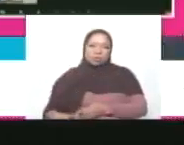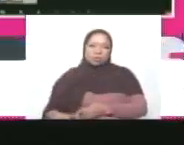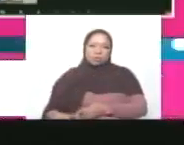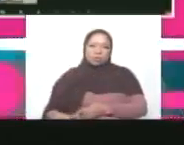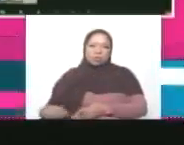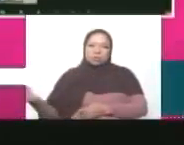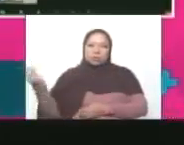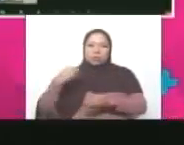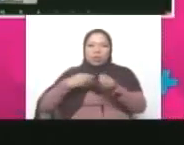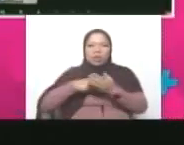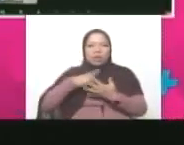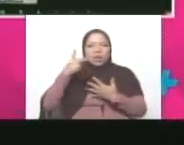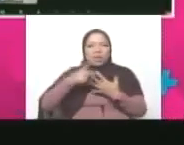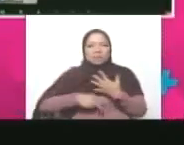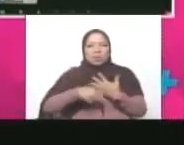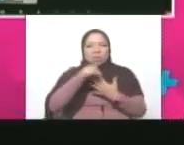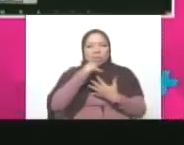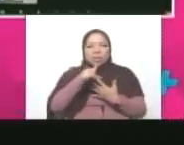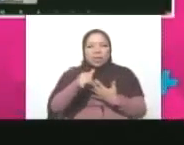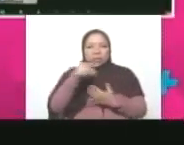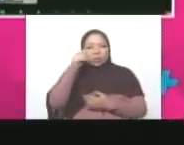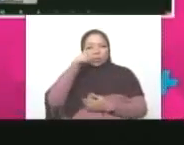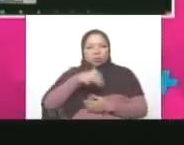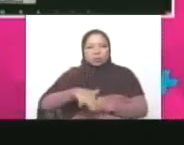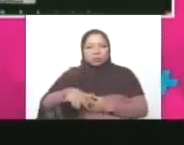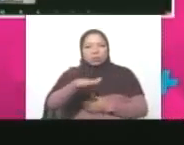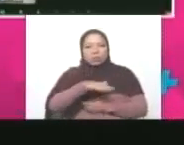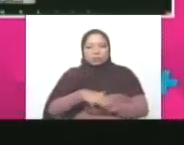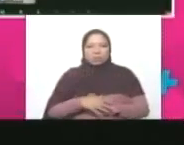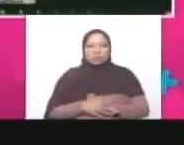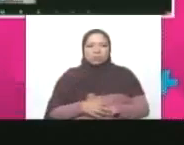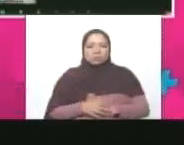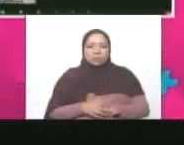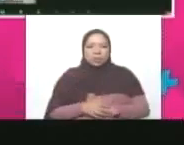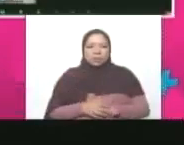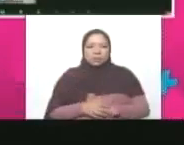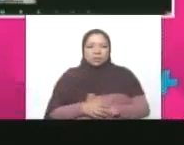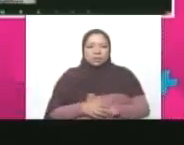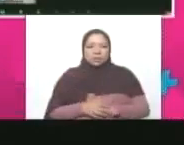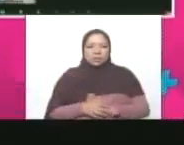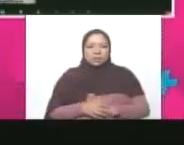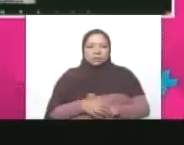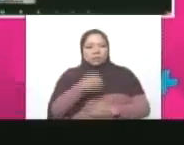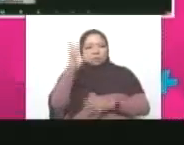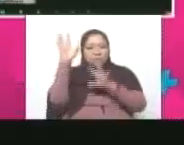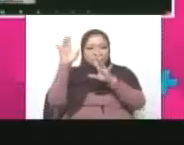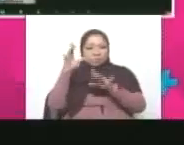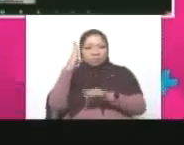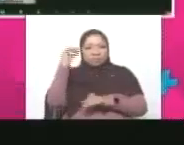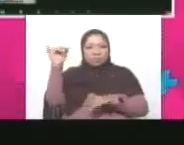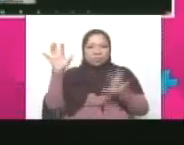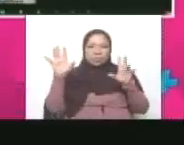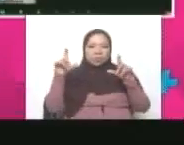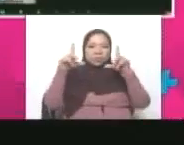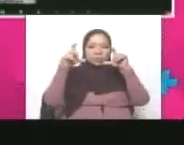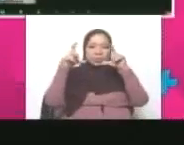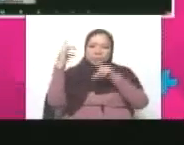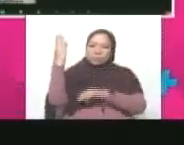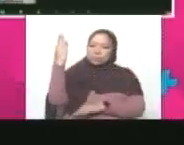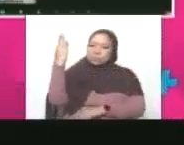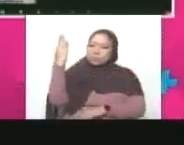Maduro más pueblo, más patria, más presidente. Bueno, que Dios me lo bendiga, vamos a tomarnos aquí la